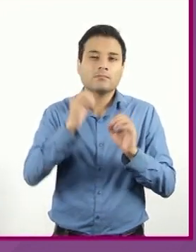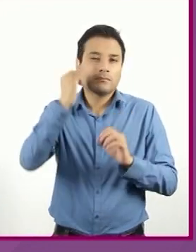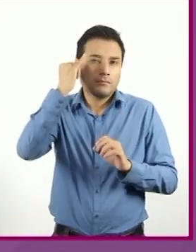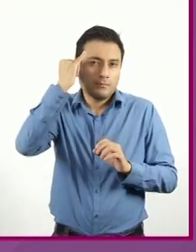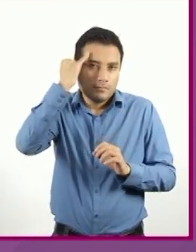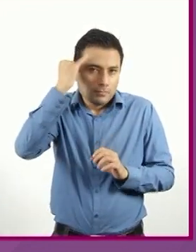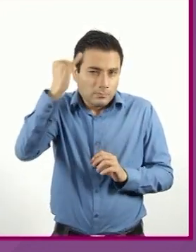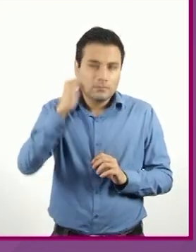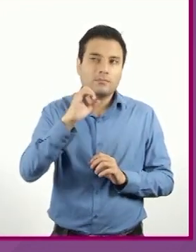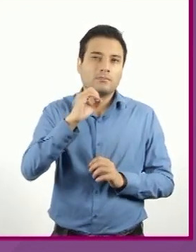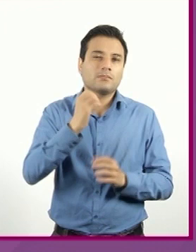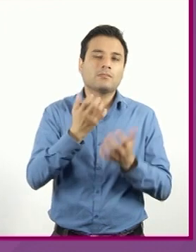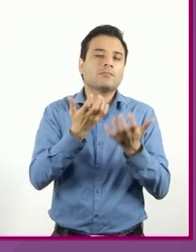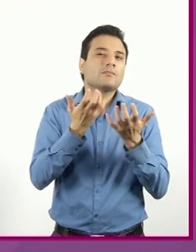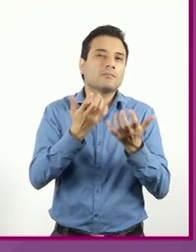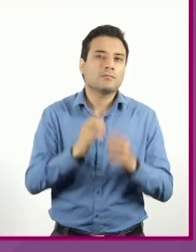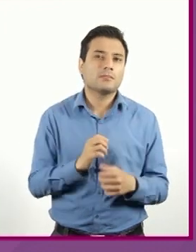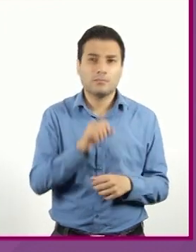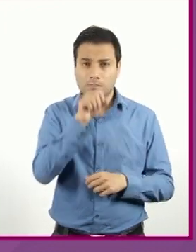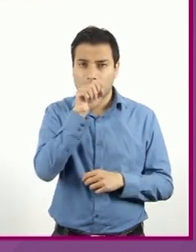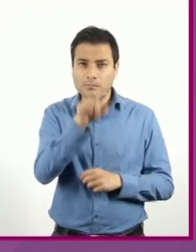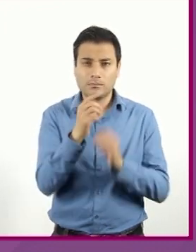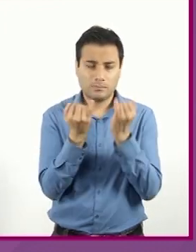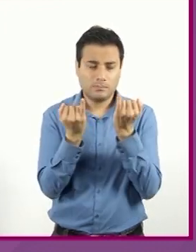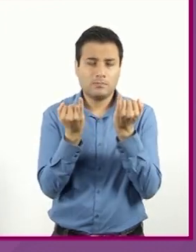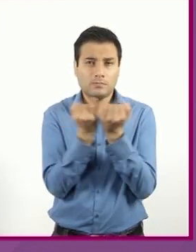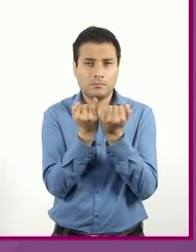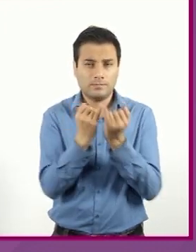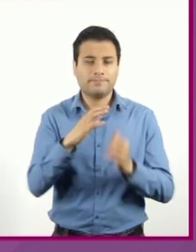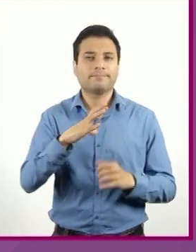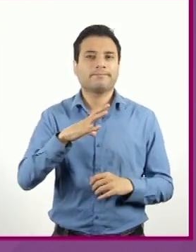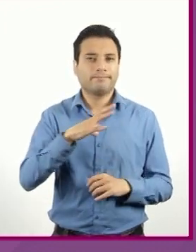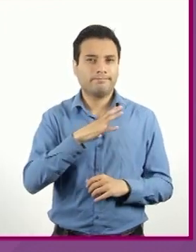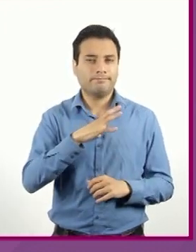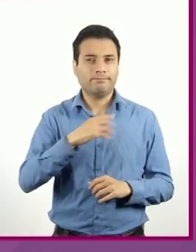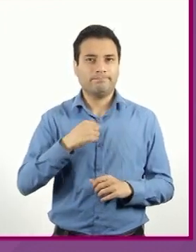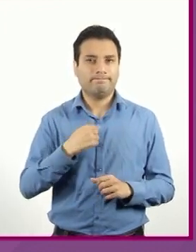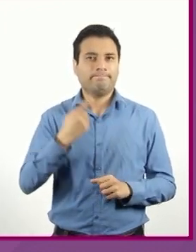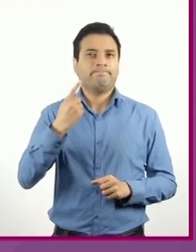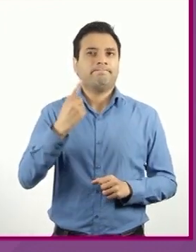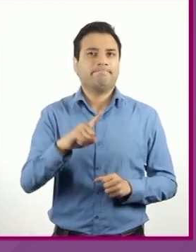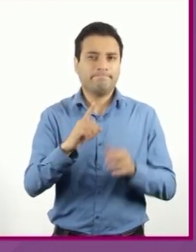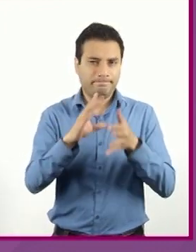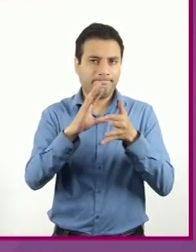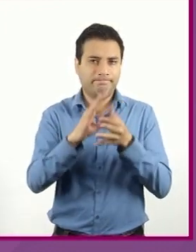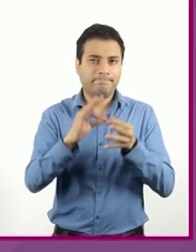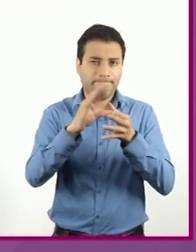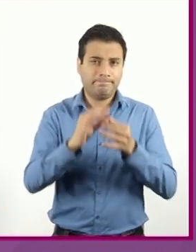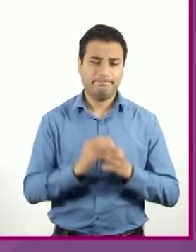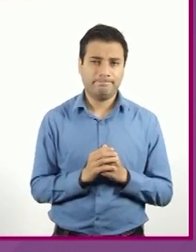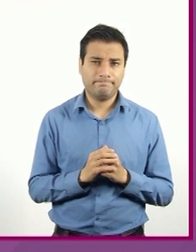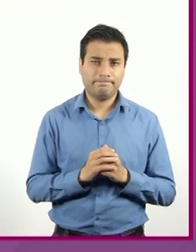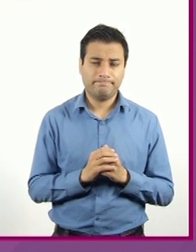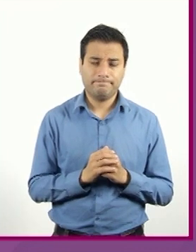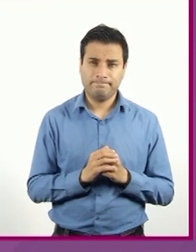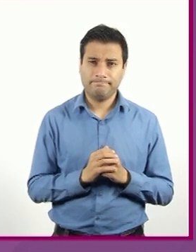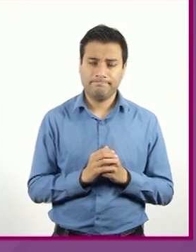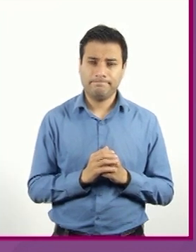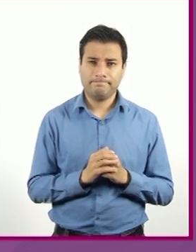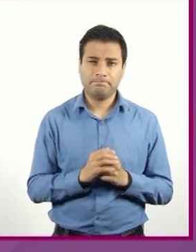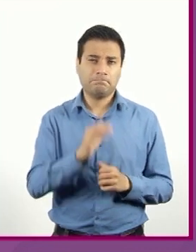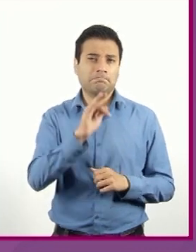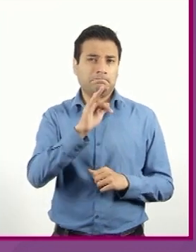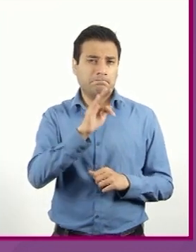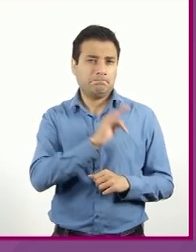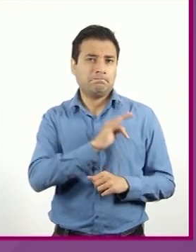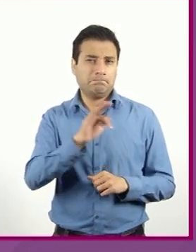un deseo. También están las órdenes, que son un deseo, pero en el que existe la posibilidad